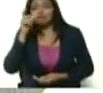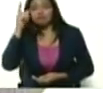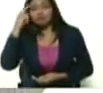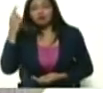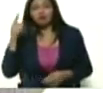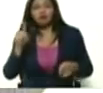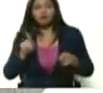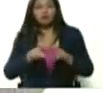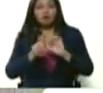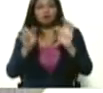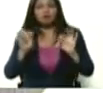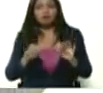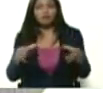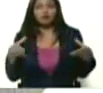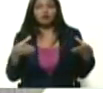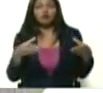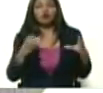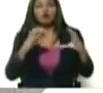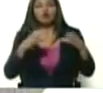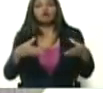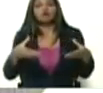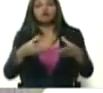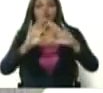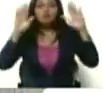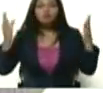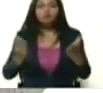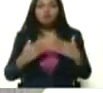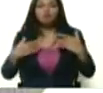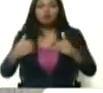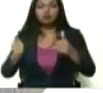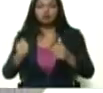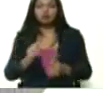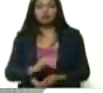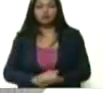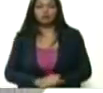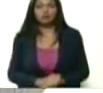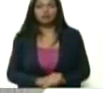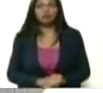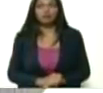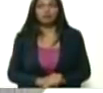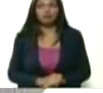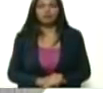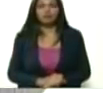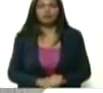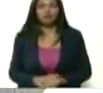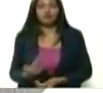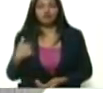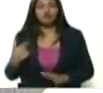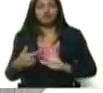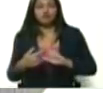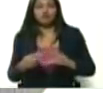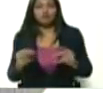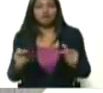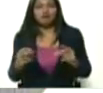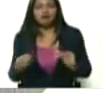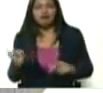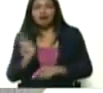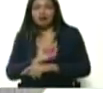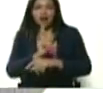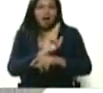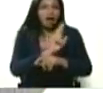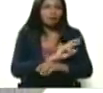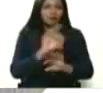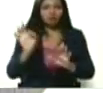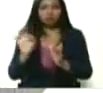Organización Mundial de la Salud, el doctor Tedros Adhanom, él manifestaba la rapidez con la que se